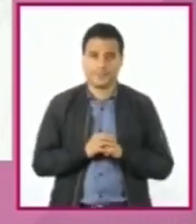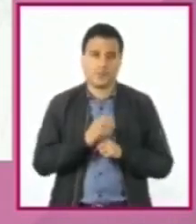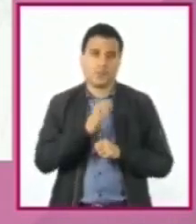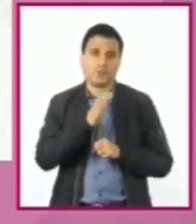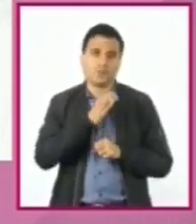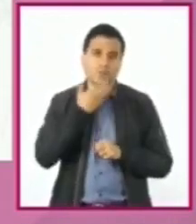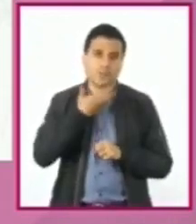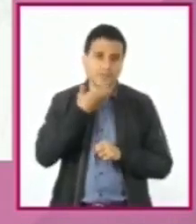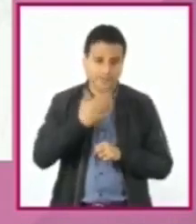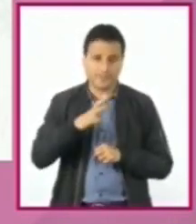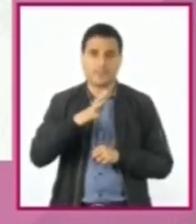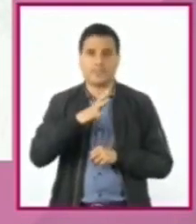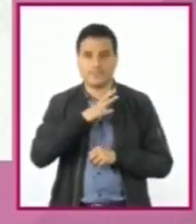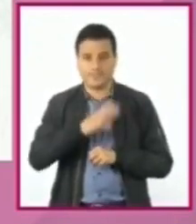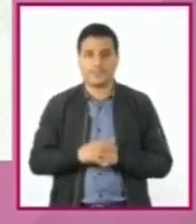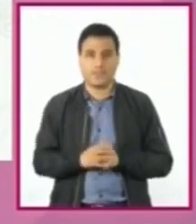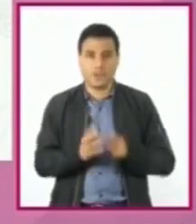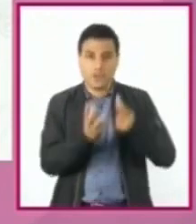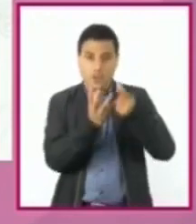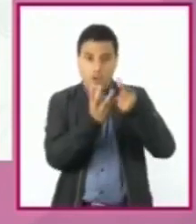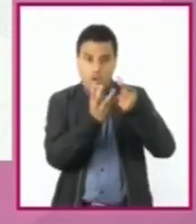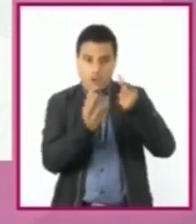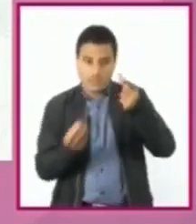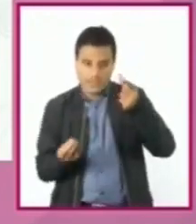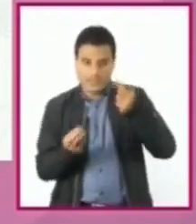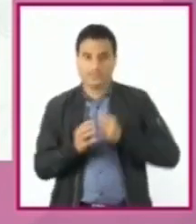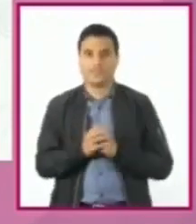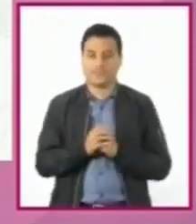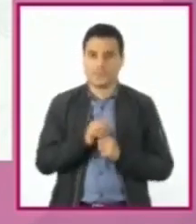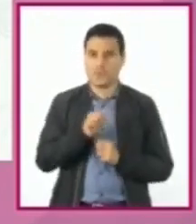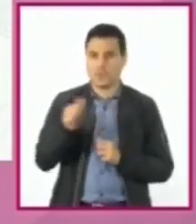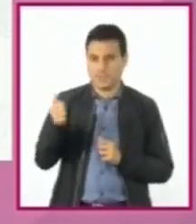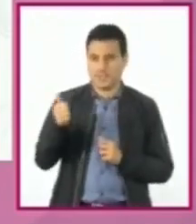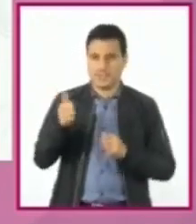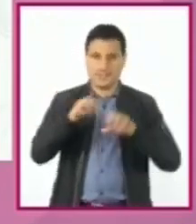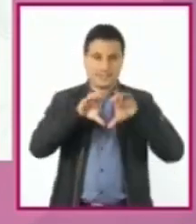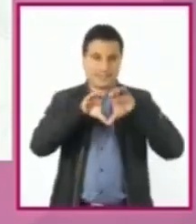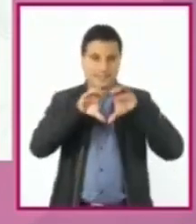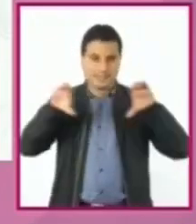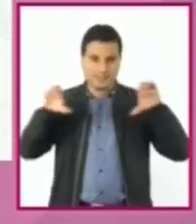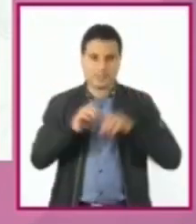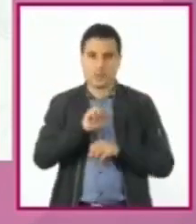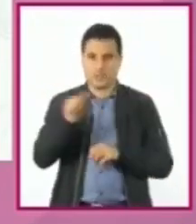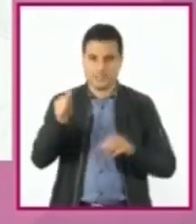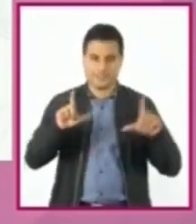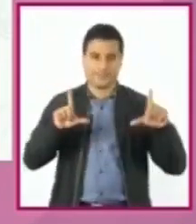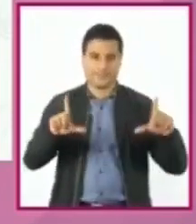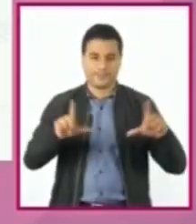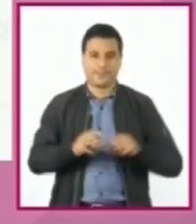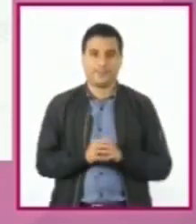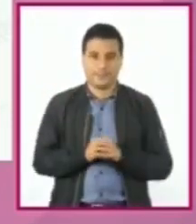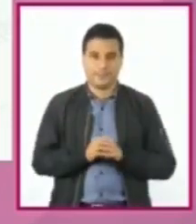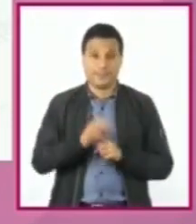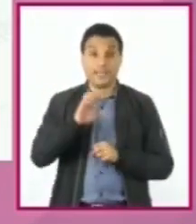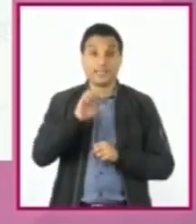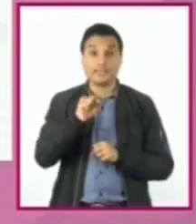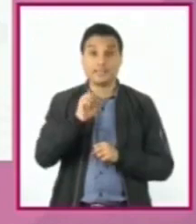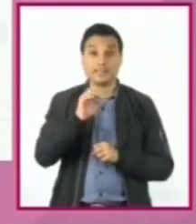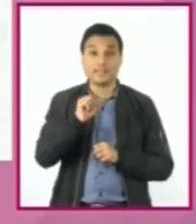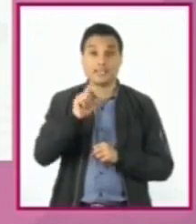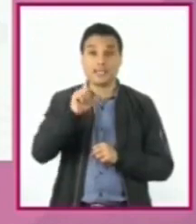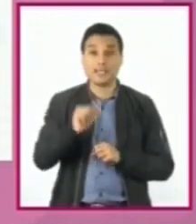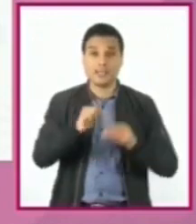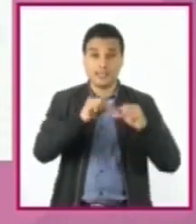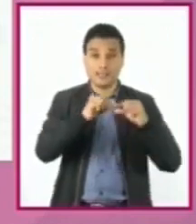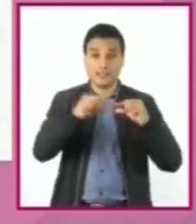cónica, la cilíndrica y la azimutal. Finalmente, la escala. La escala sirve para conocer